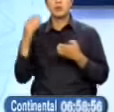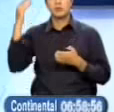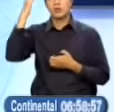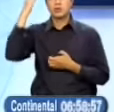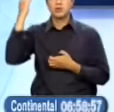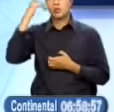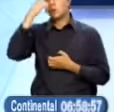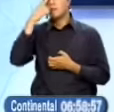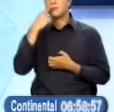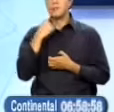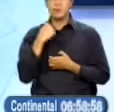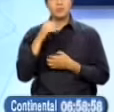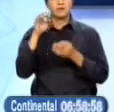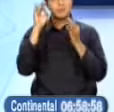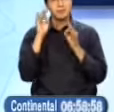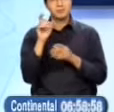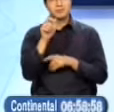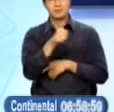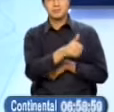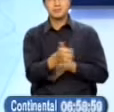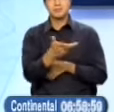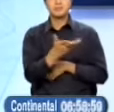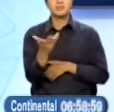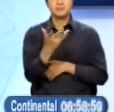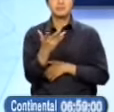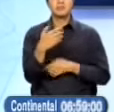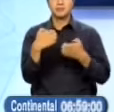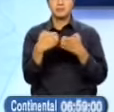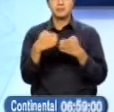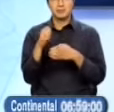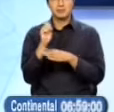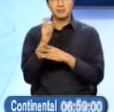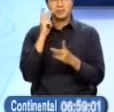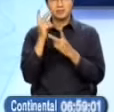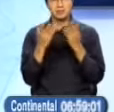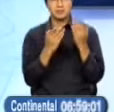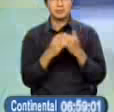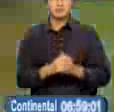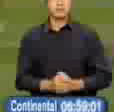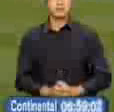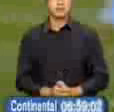en un perfil como parte de los protagonistas de este equipo tecnológico